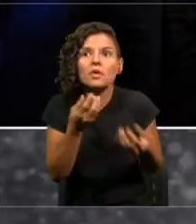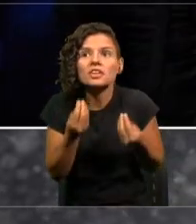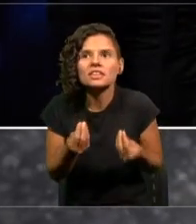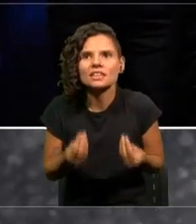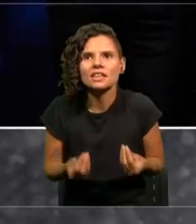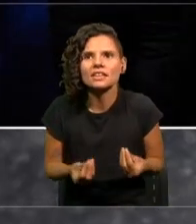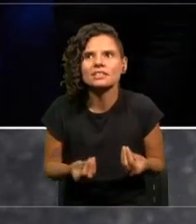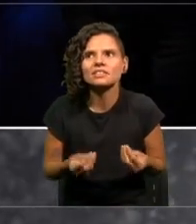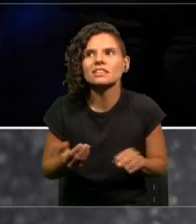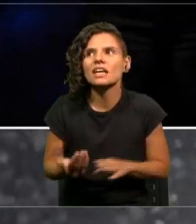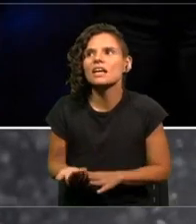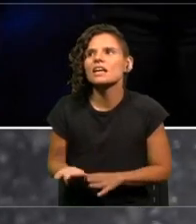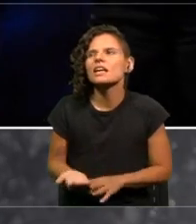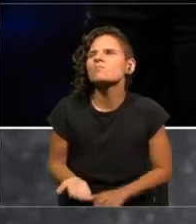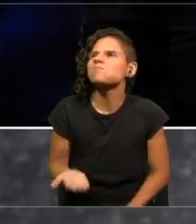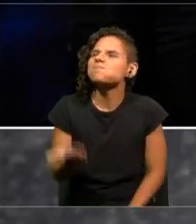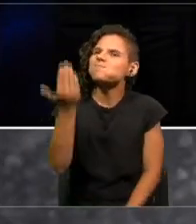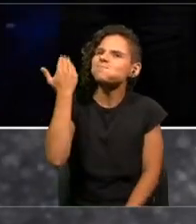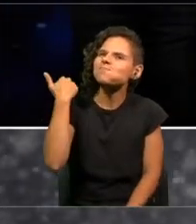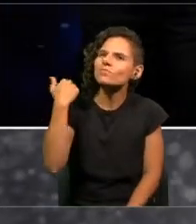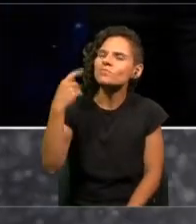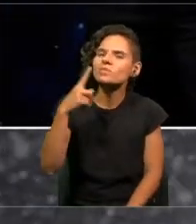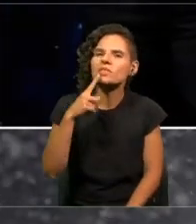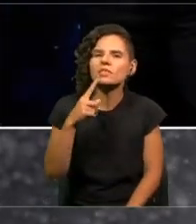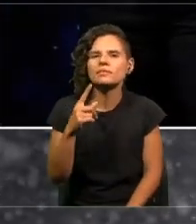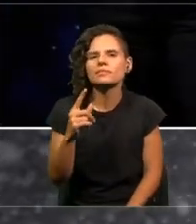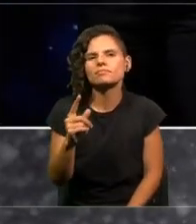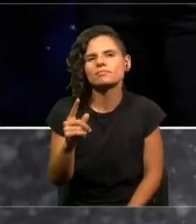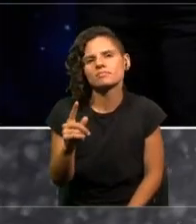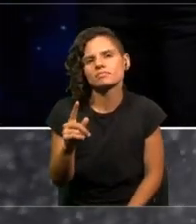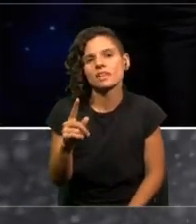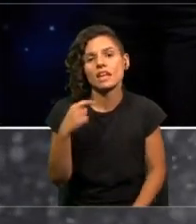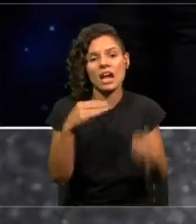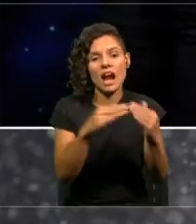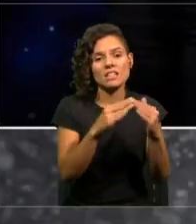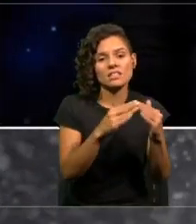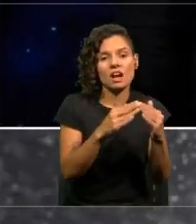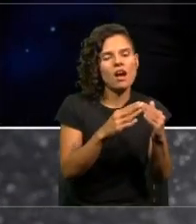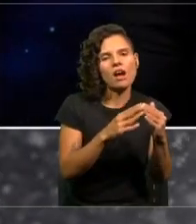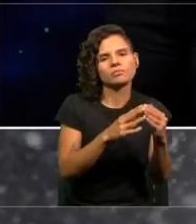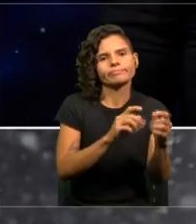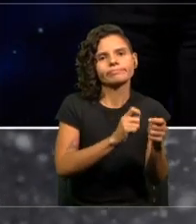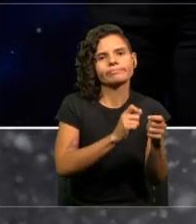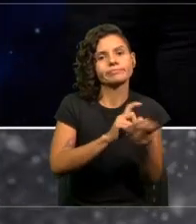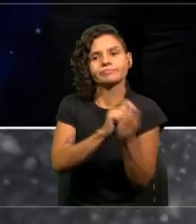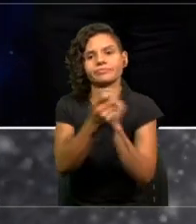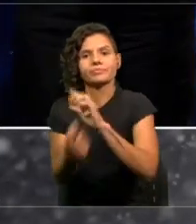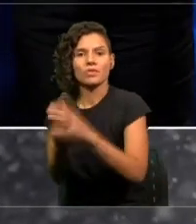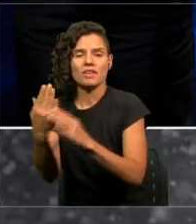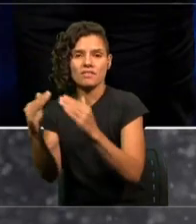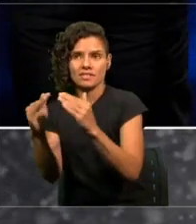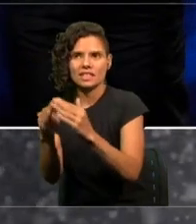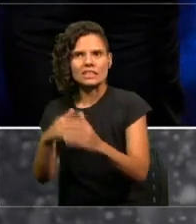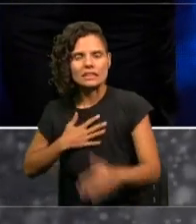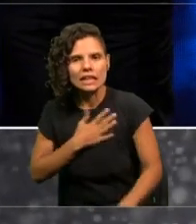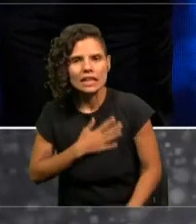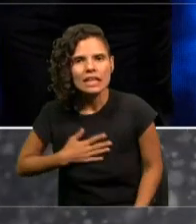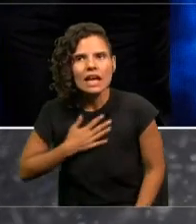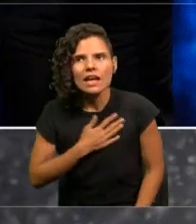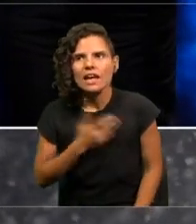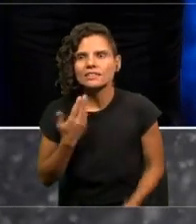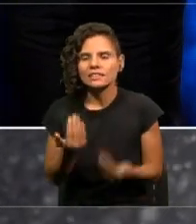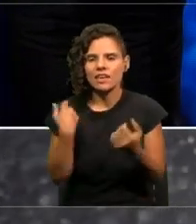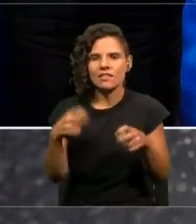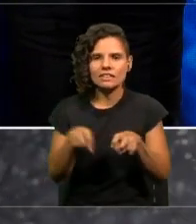cuando yo me cambio hace poco casa y tenía una necesidad imperiosa de cambiar mi